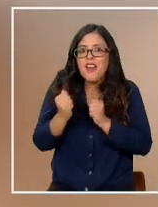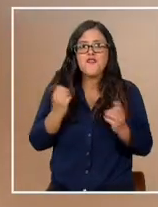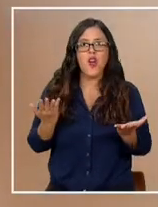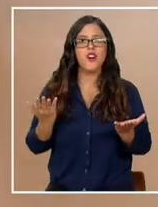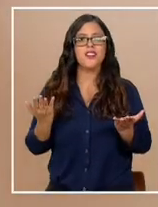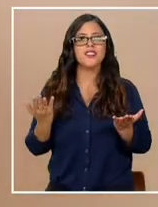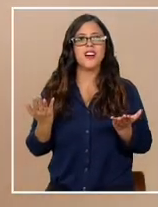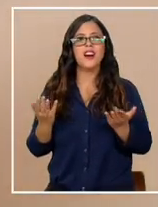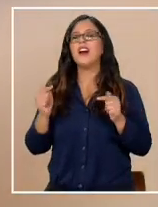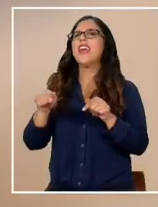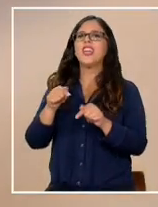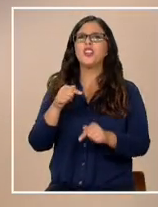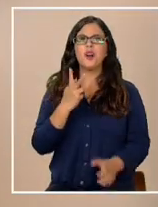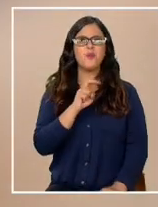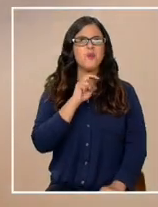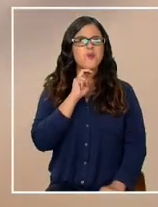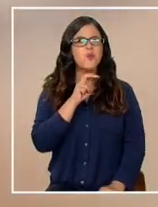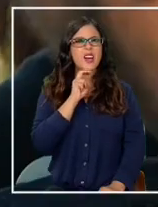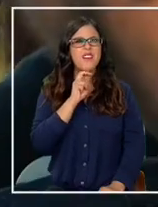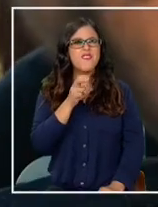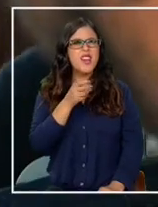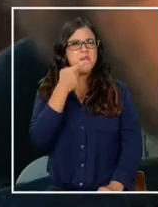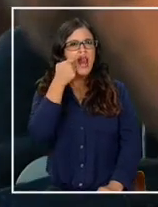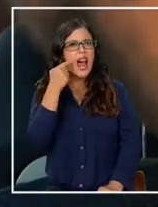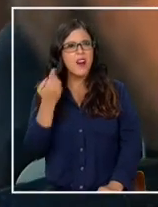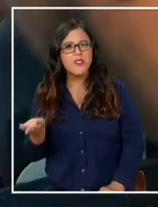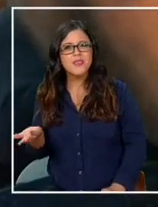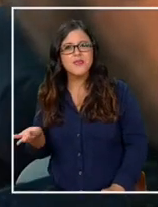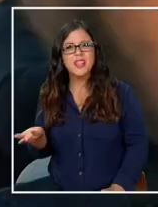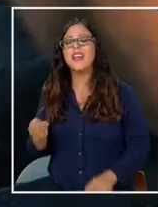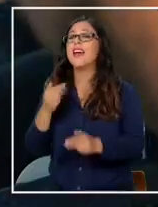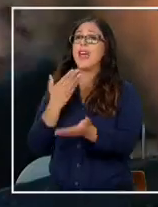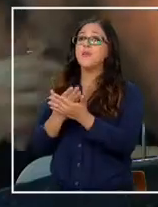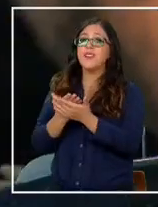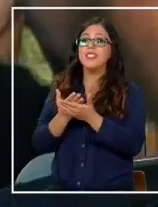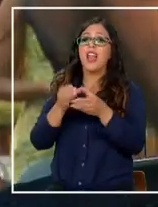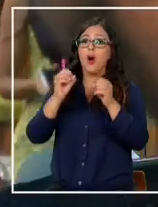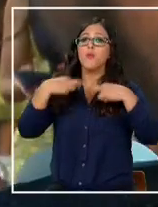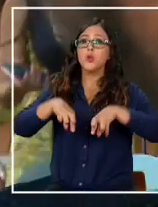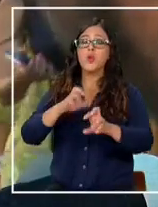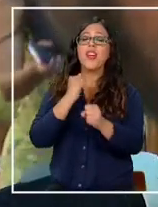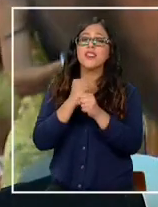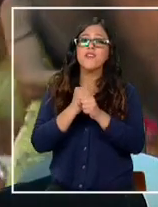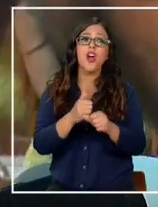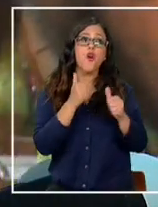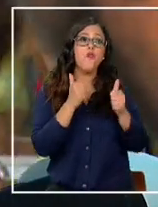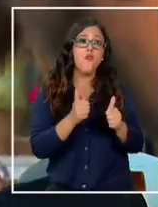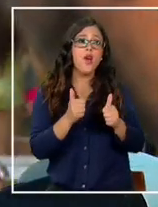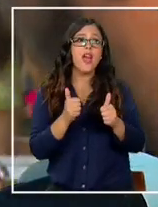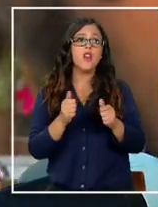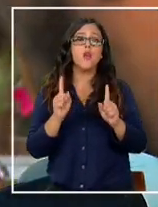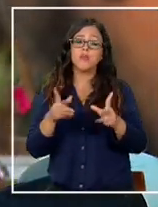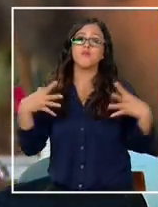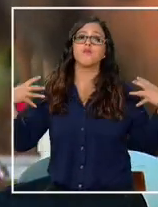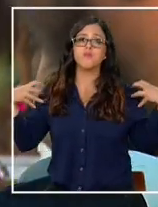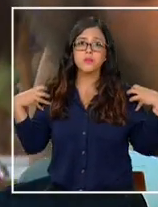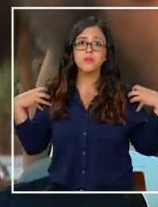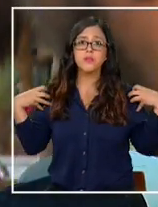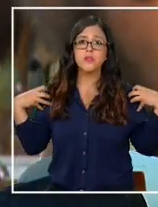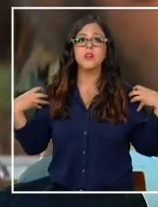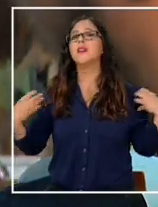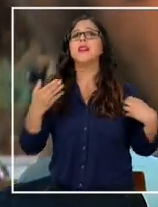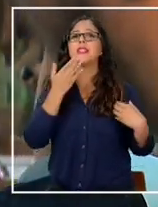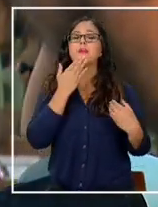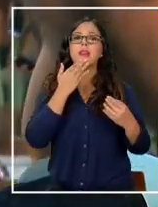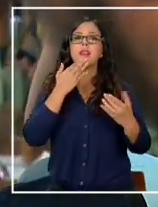más como un café masculino. Hay que aprovecharlo, es una oportunidad de trabajo, es bueno. Uno tiene que ser responsable, tiene que ser